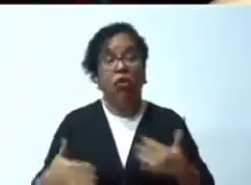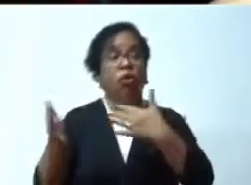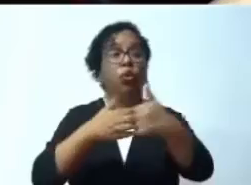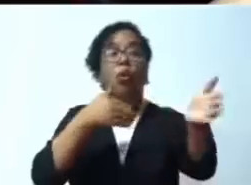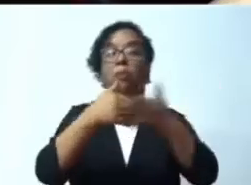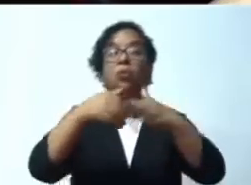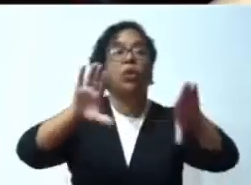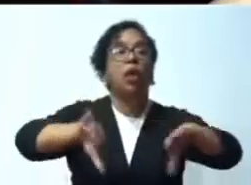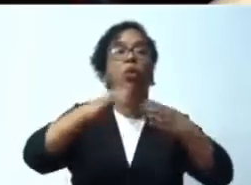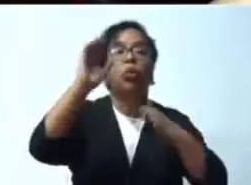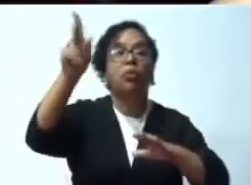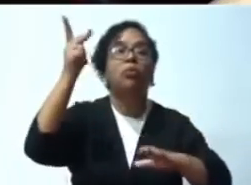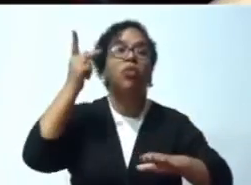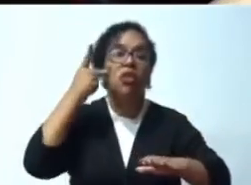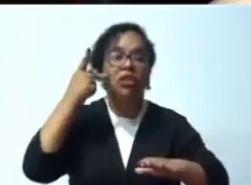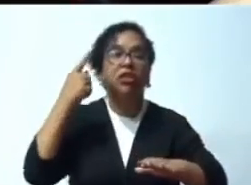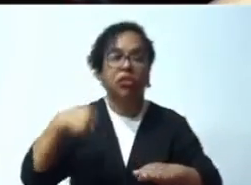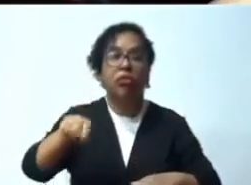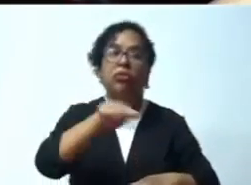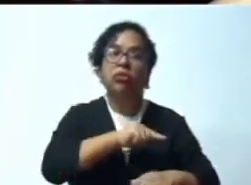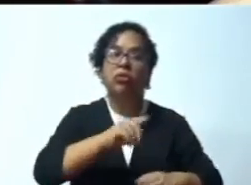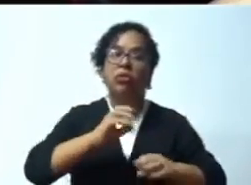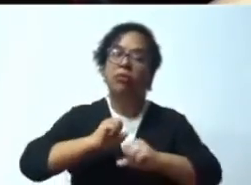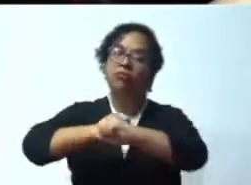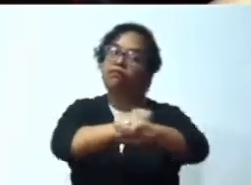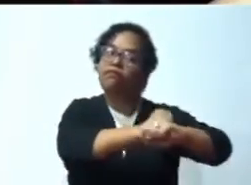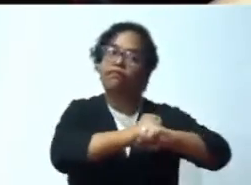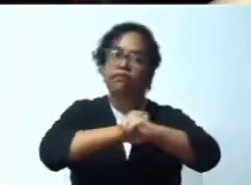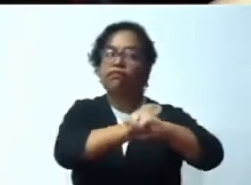a sangre y fuego ese solar que es de la